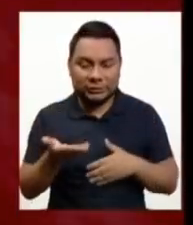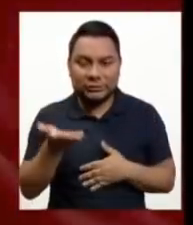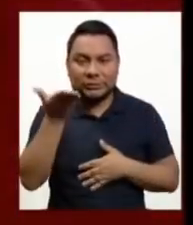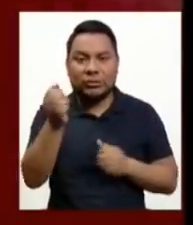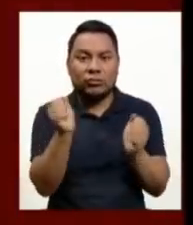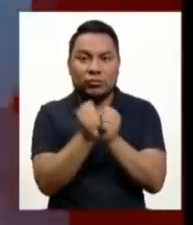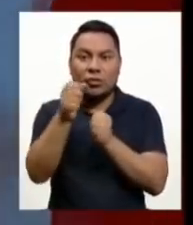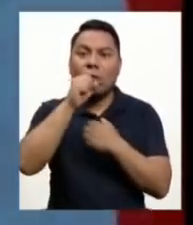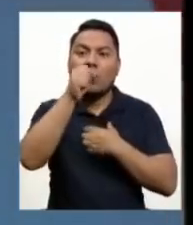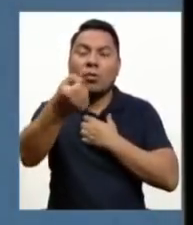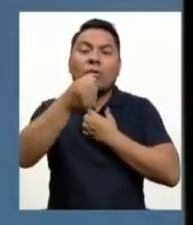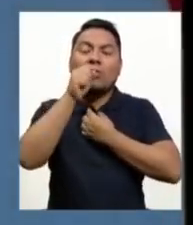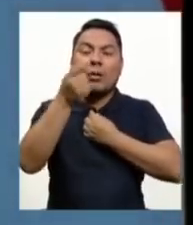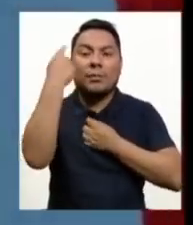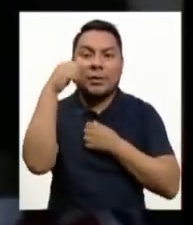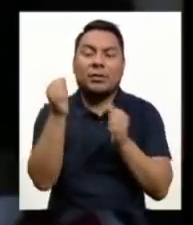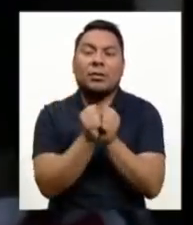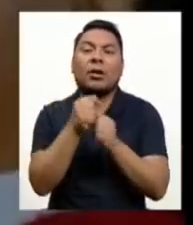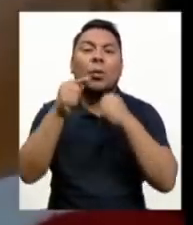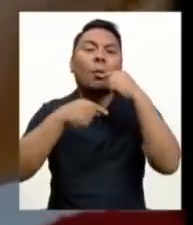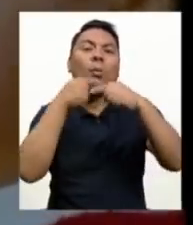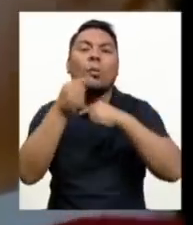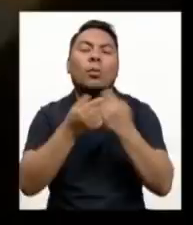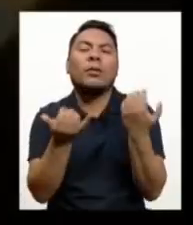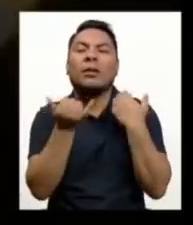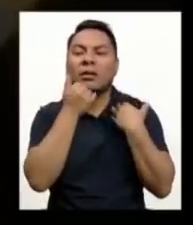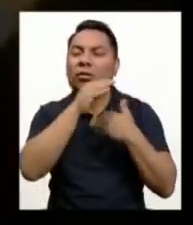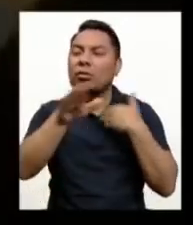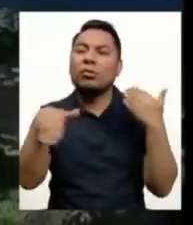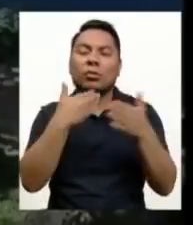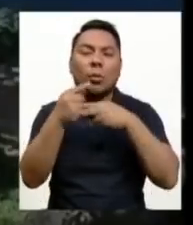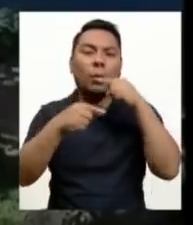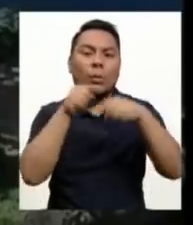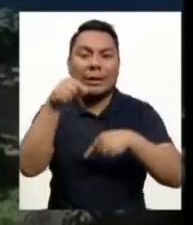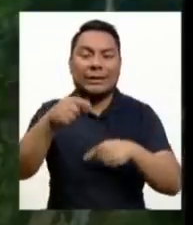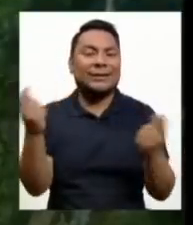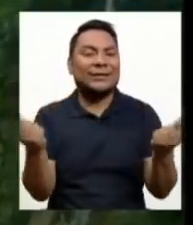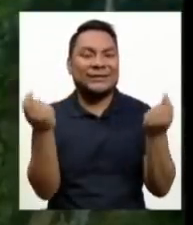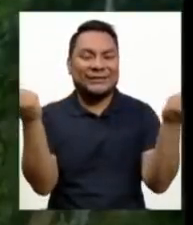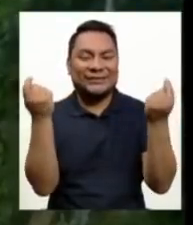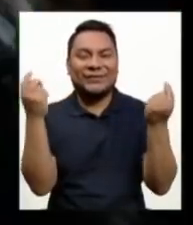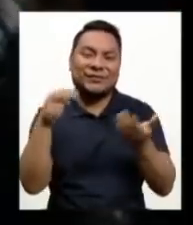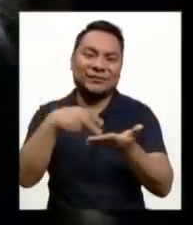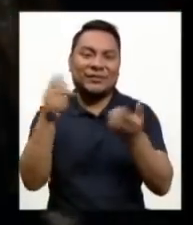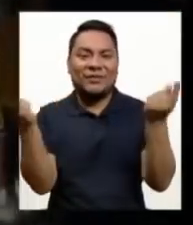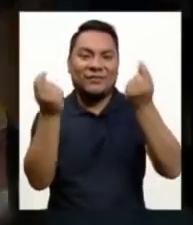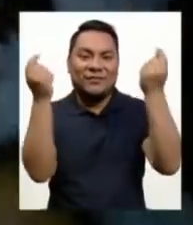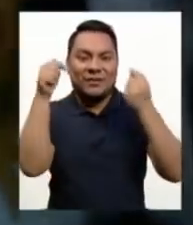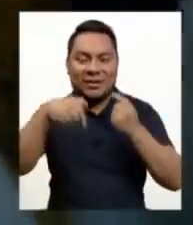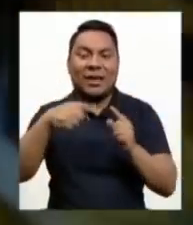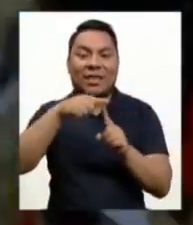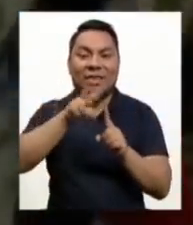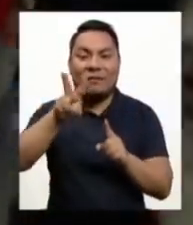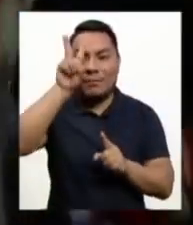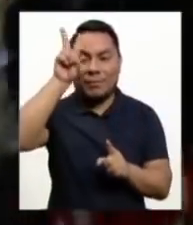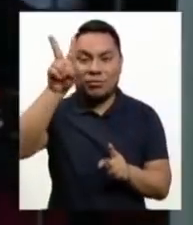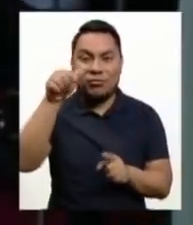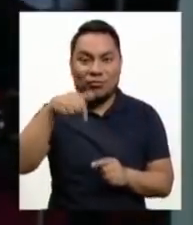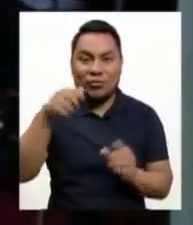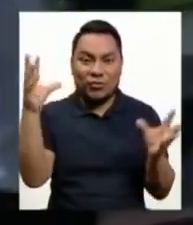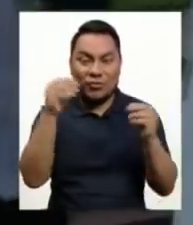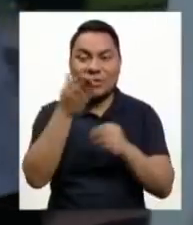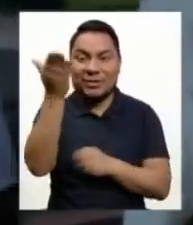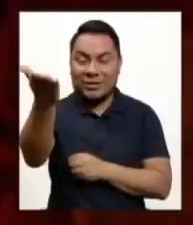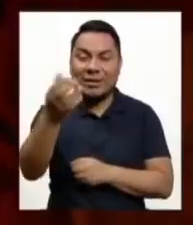Omar Figueroa, nuestro compañero, para que nos dé absolutamente todos los detalles de esta gran fiesta de la televisora. Muy buenas noches,